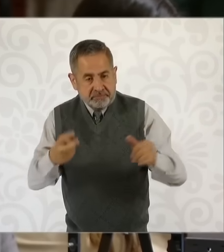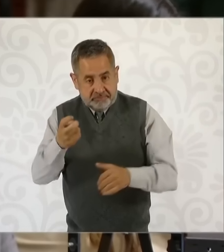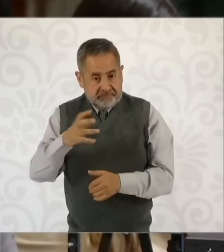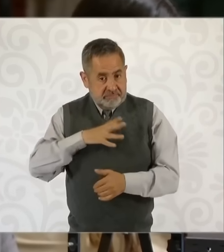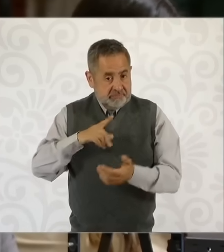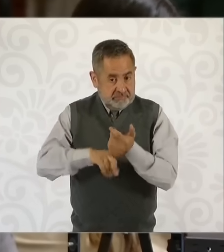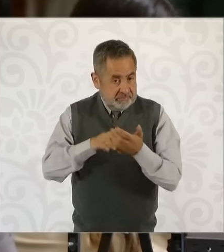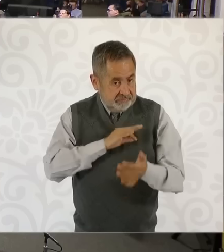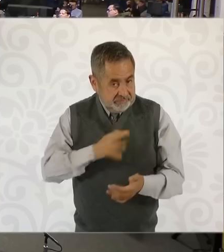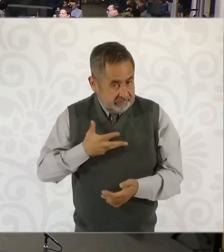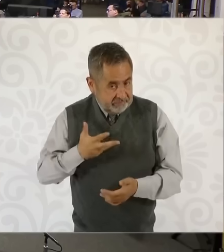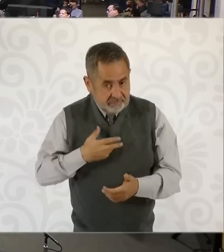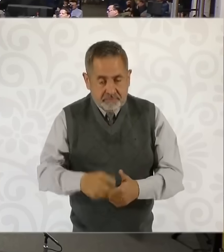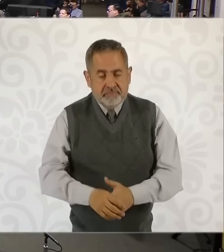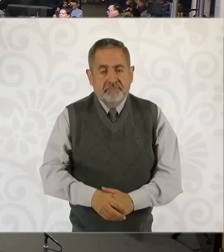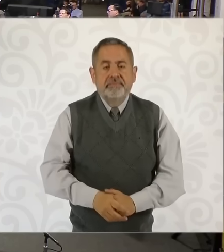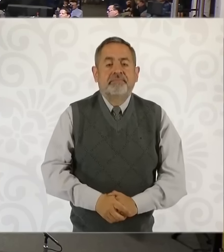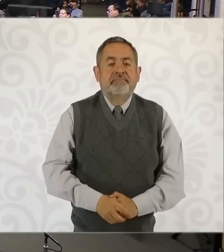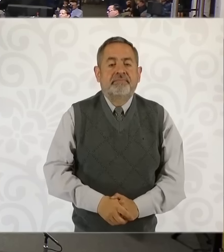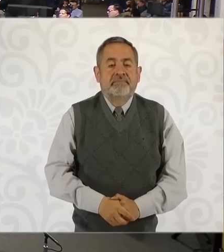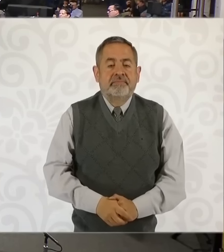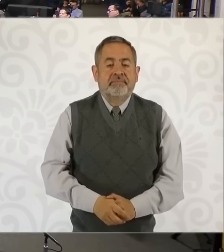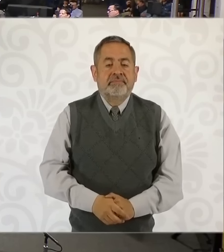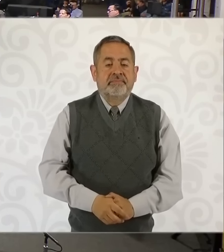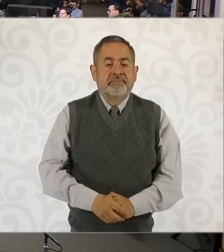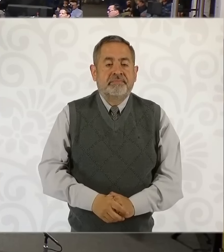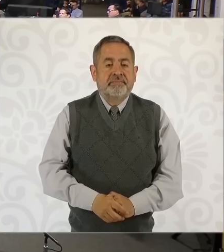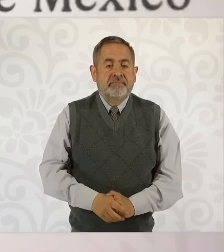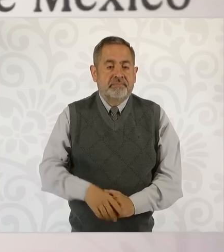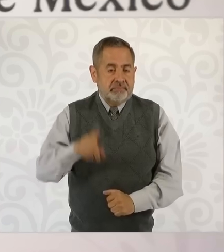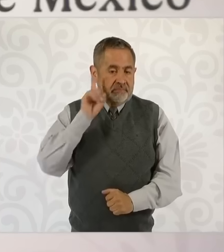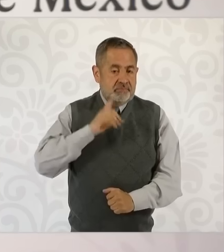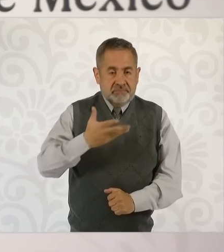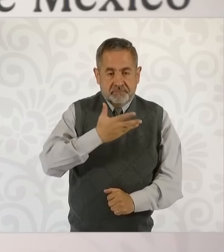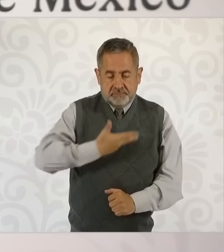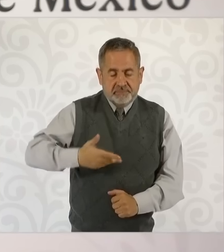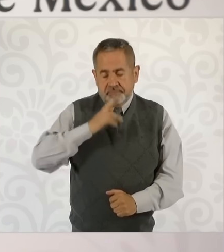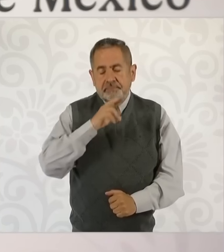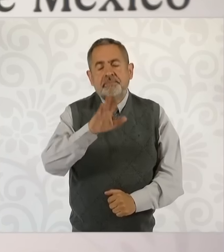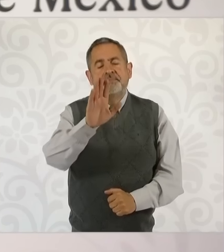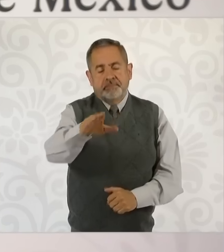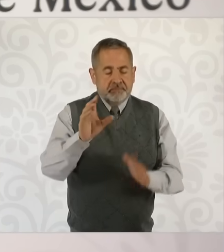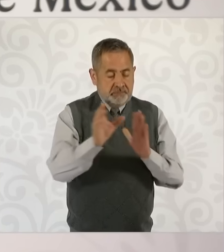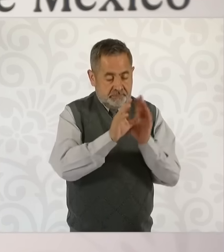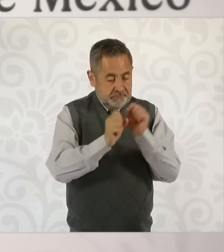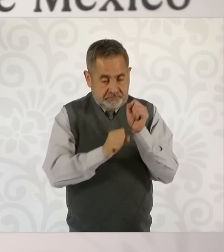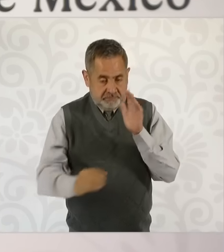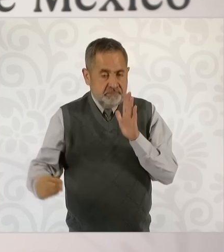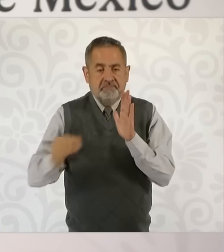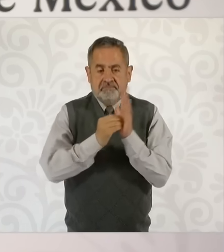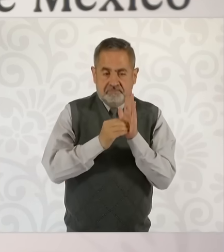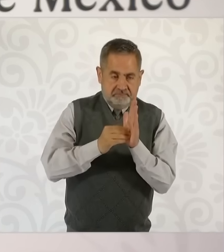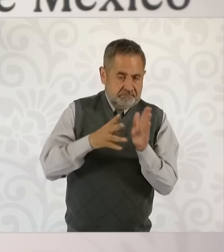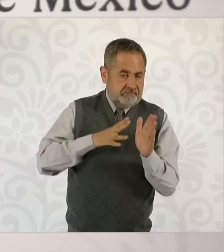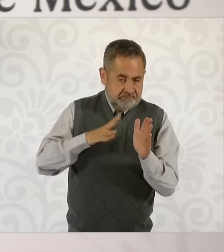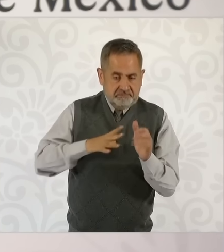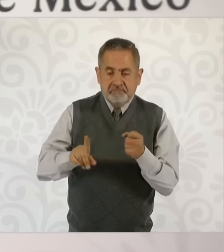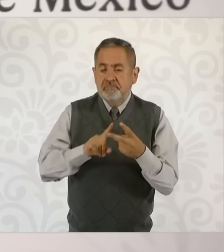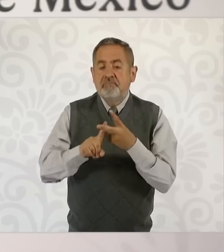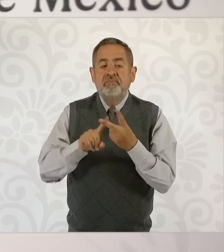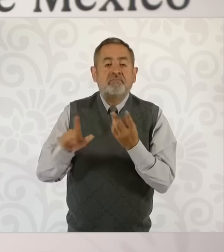en ilícitos. Bueno, tenemos la reforma constitucional y la Ley de Seguridad